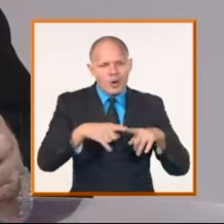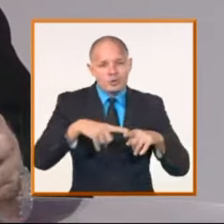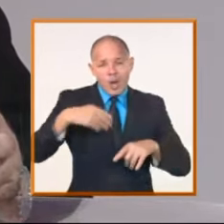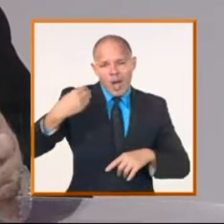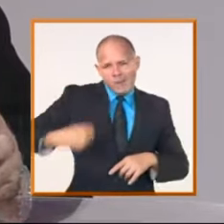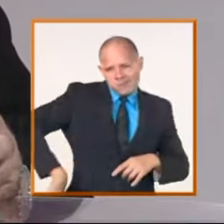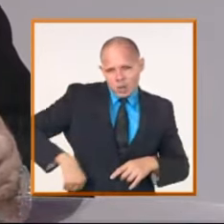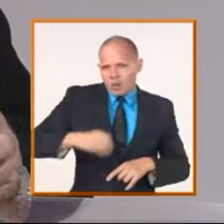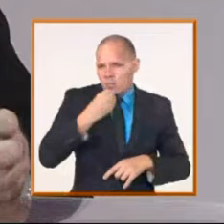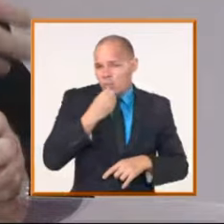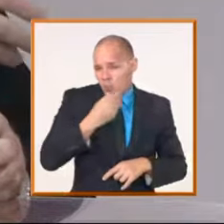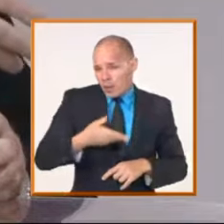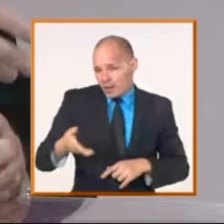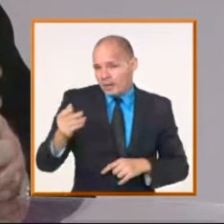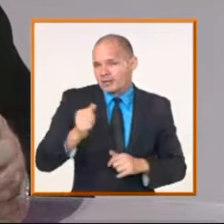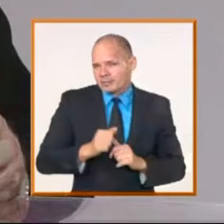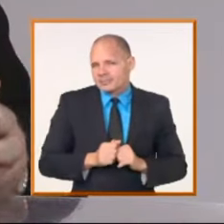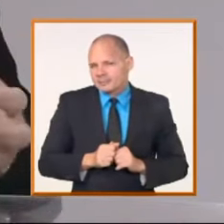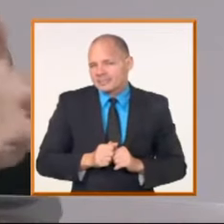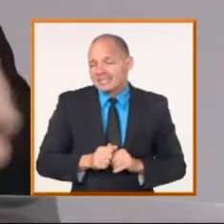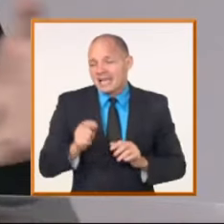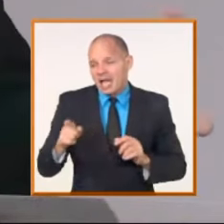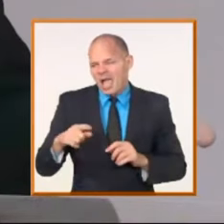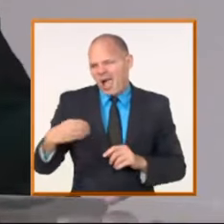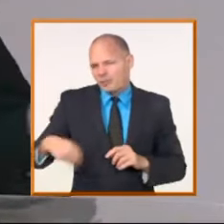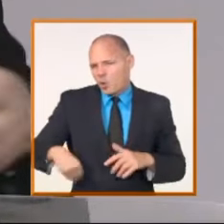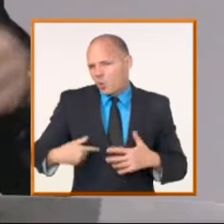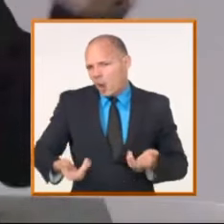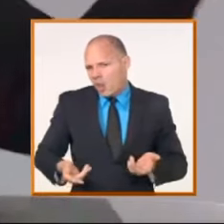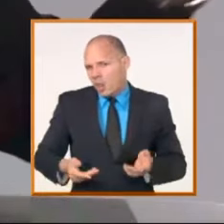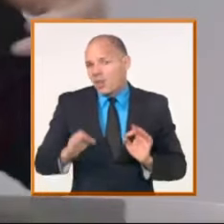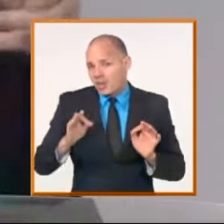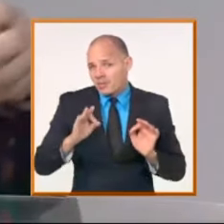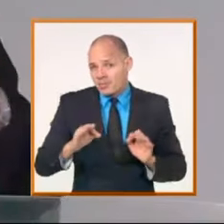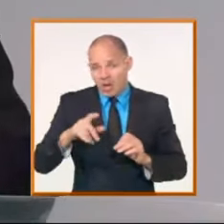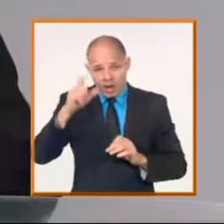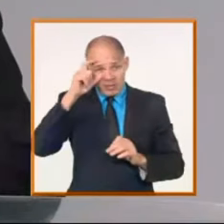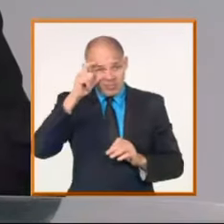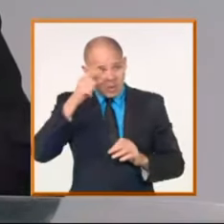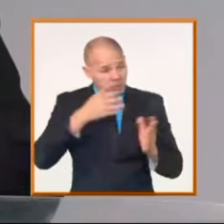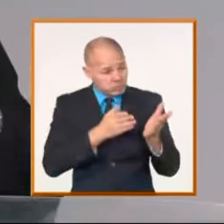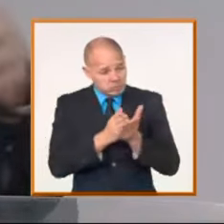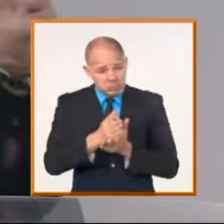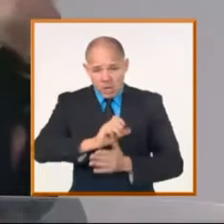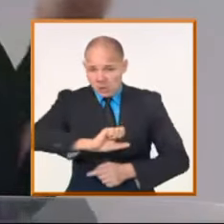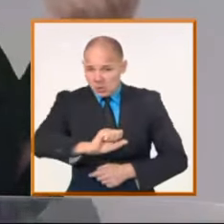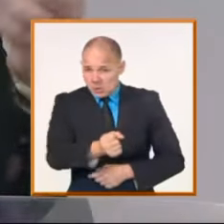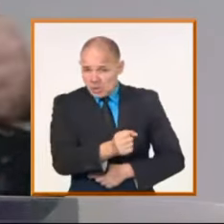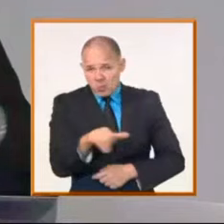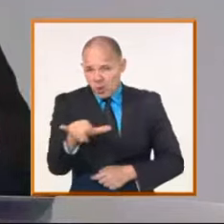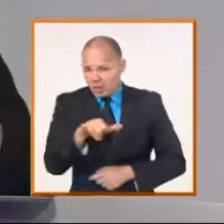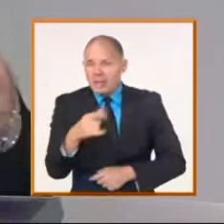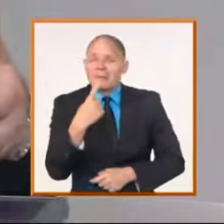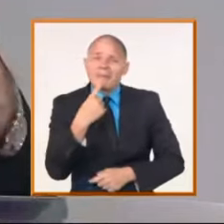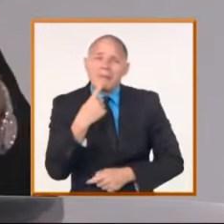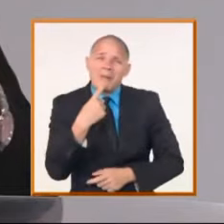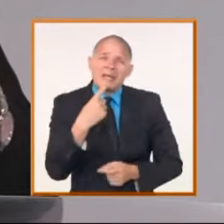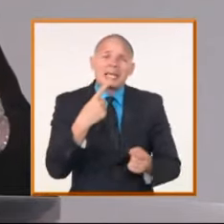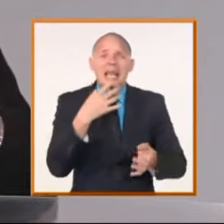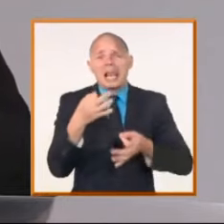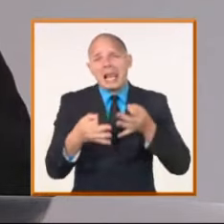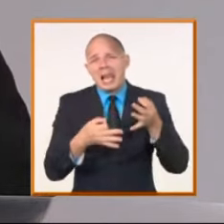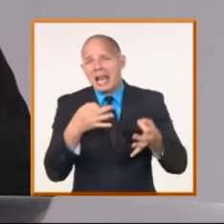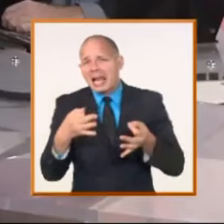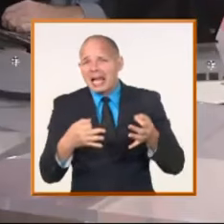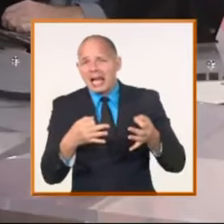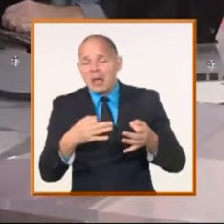la política de máxima presión sobre Cuba que se implementó con Trump y que Biden, de hecho, ha mantenido más allá de... Exacto. hay unas variaciones en la retórica, hay algunas variaciones en la